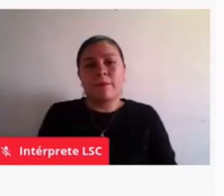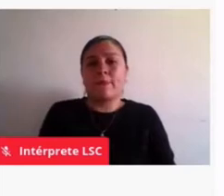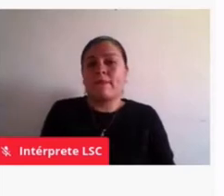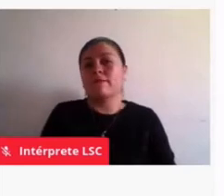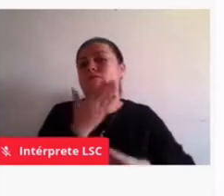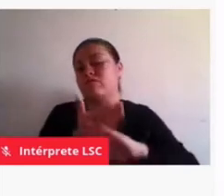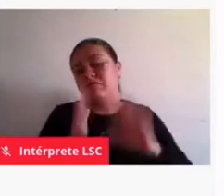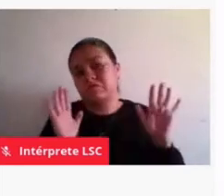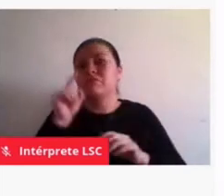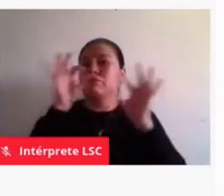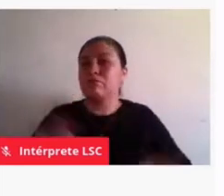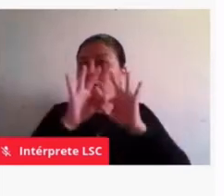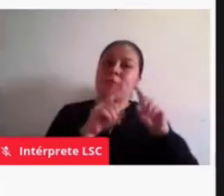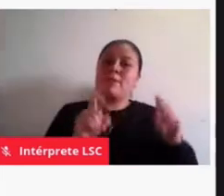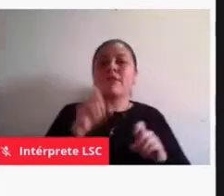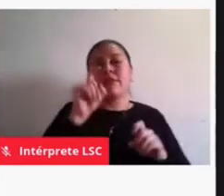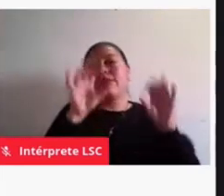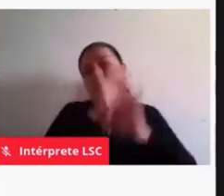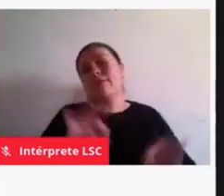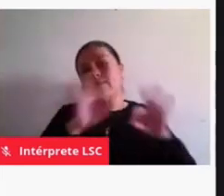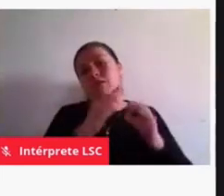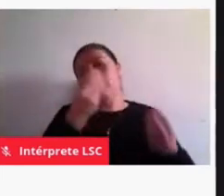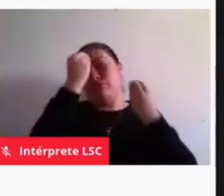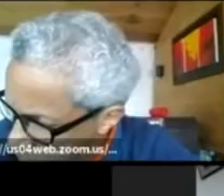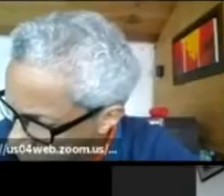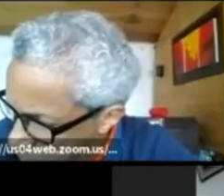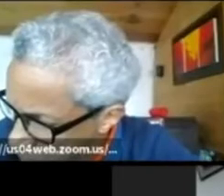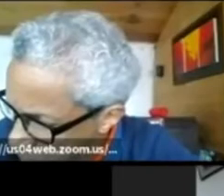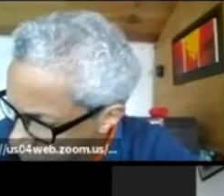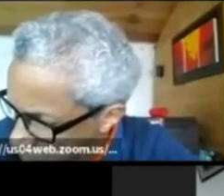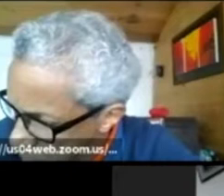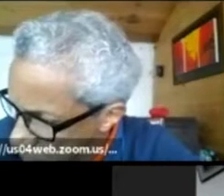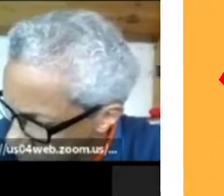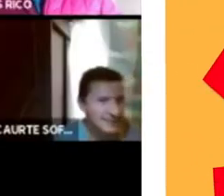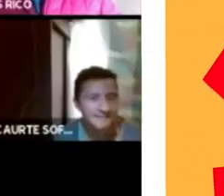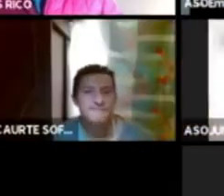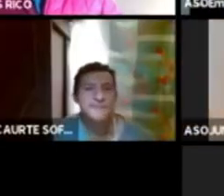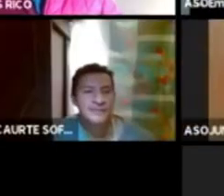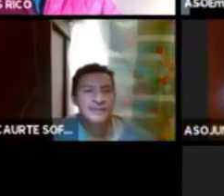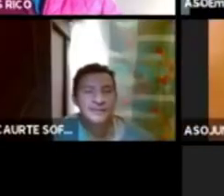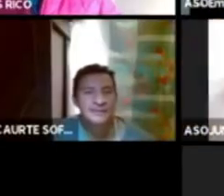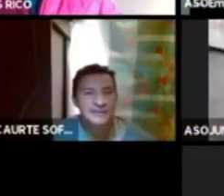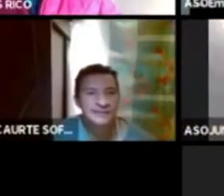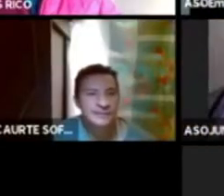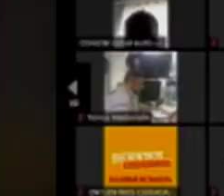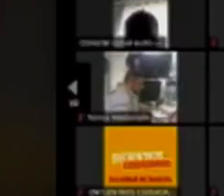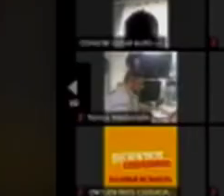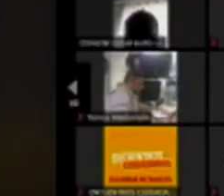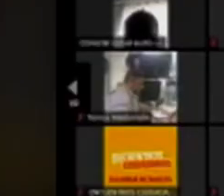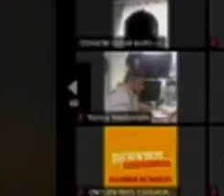inmenso logro para la Bogotá ciudadana que queremos construir con las ideas de todos. Más de 128 mil ciudadanos nos inscribimos